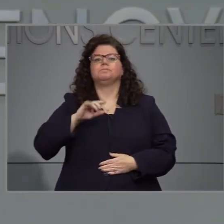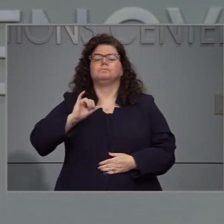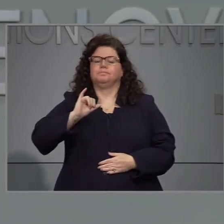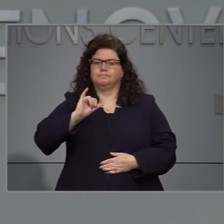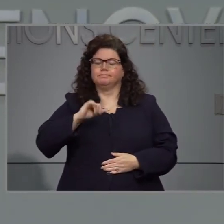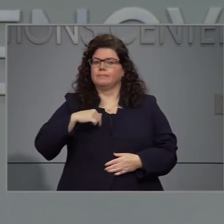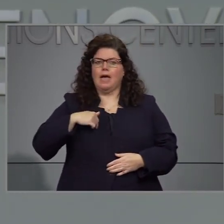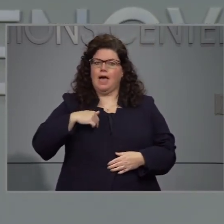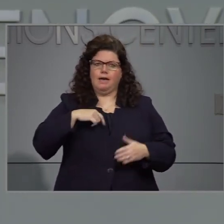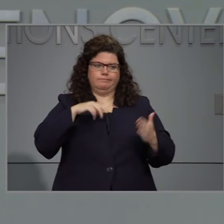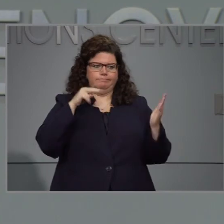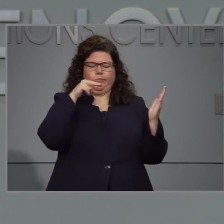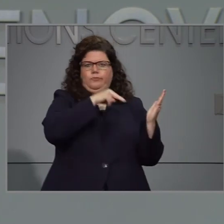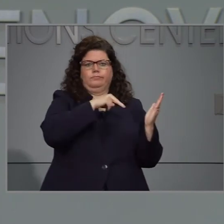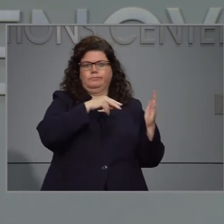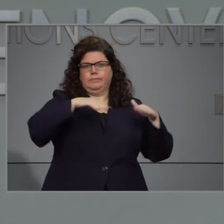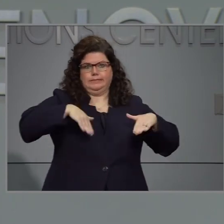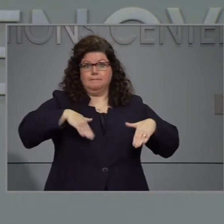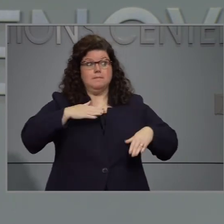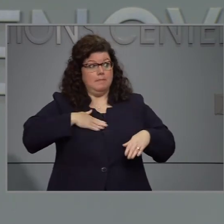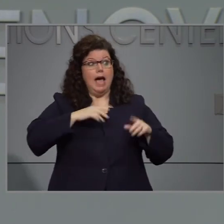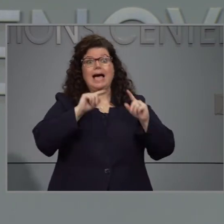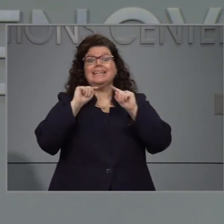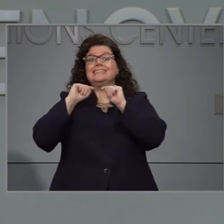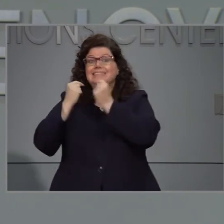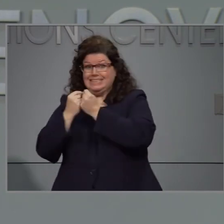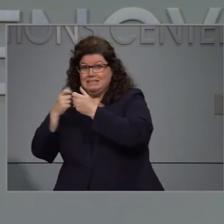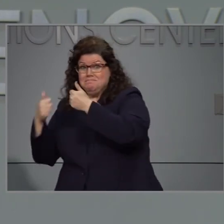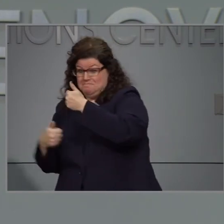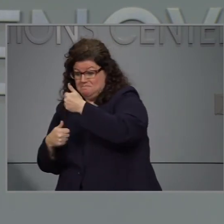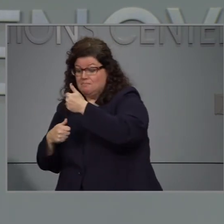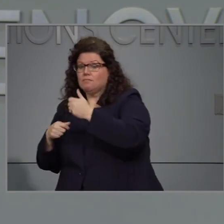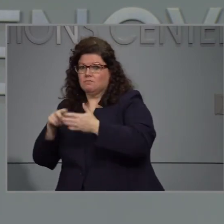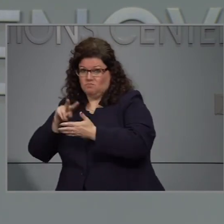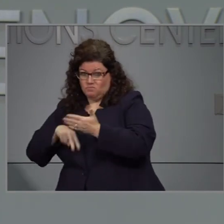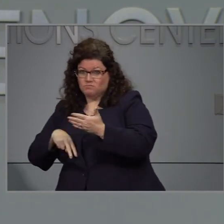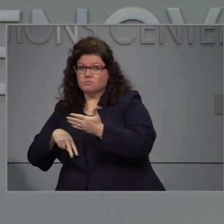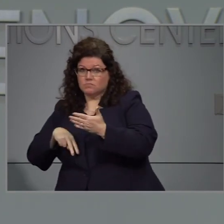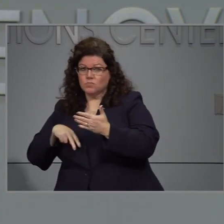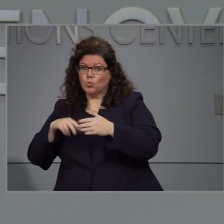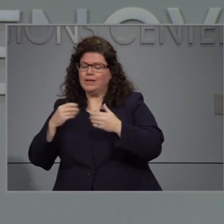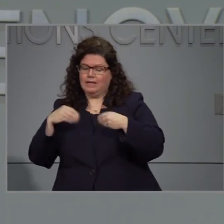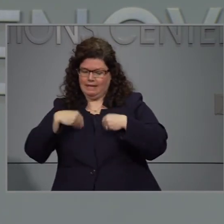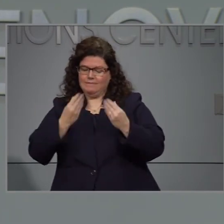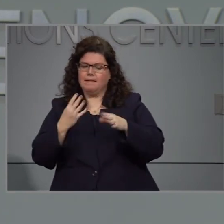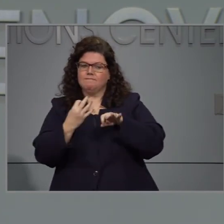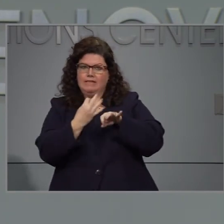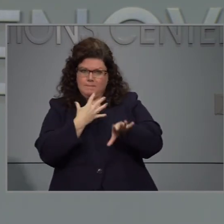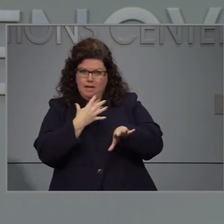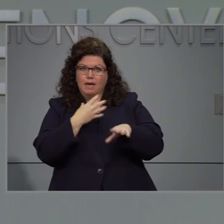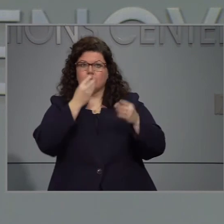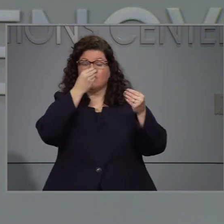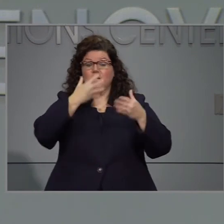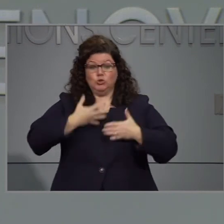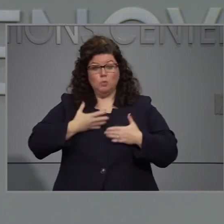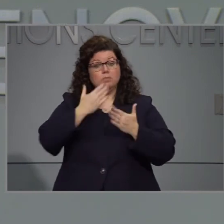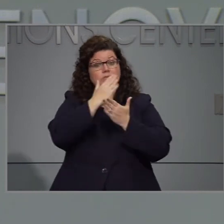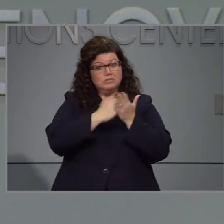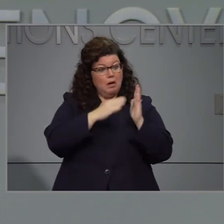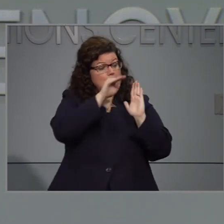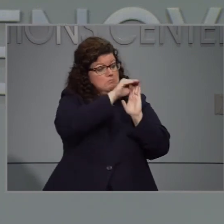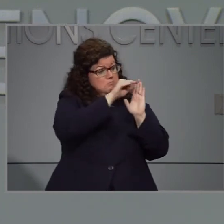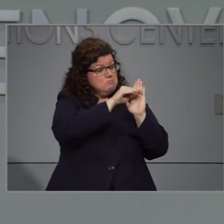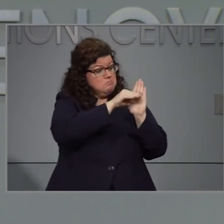Cohen, yo tampoco no la he revisado, pero yo sé que varios de mi equipo ya la vieron y